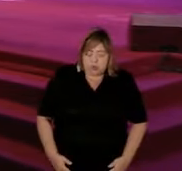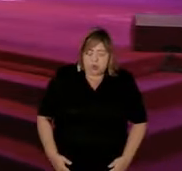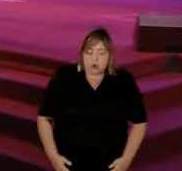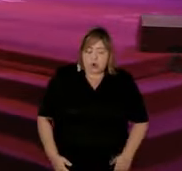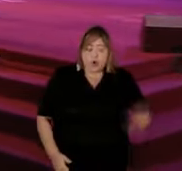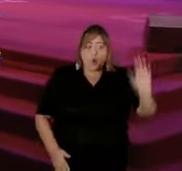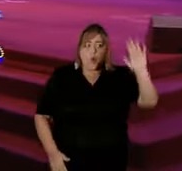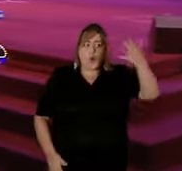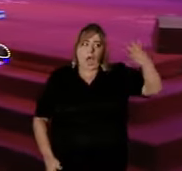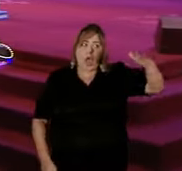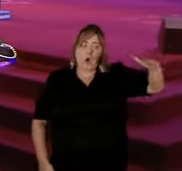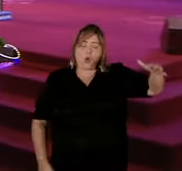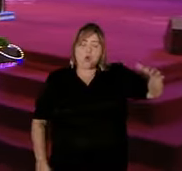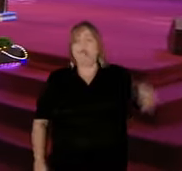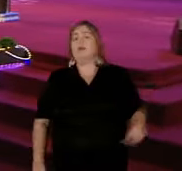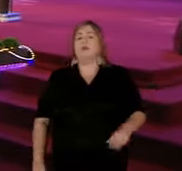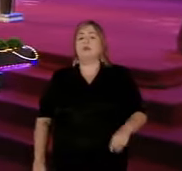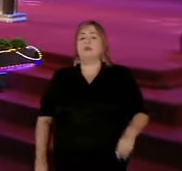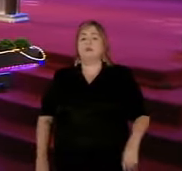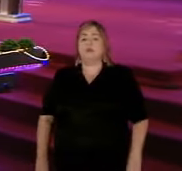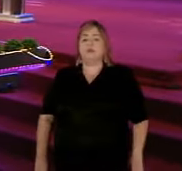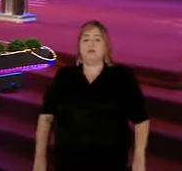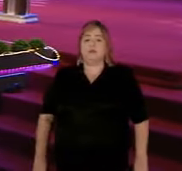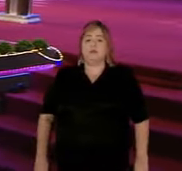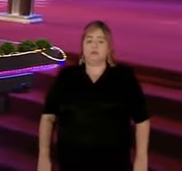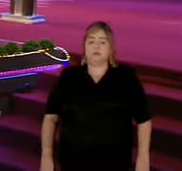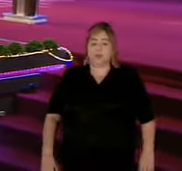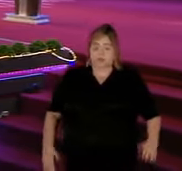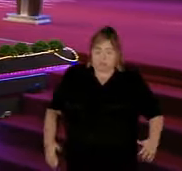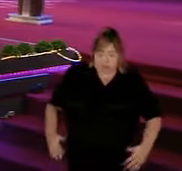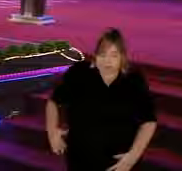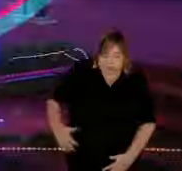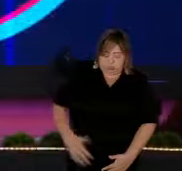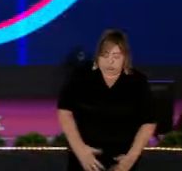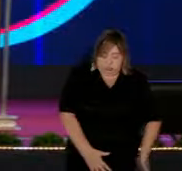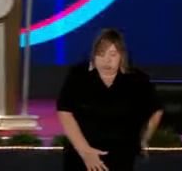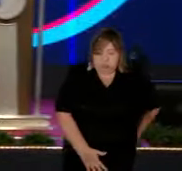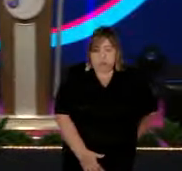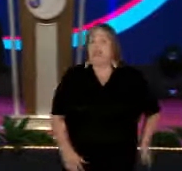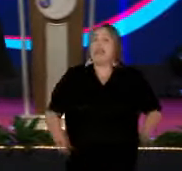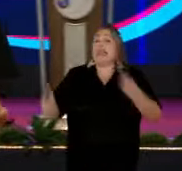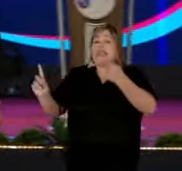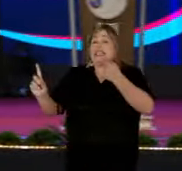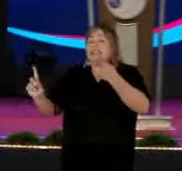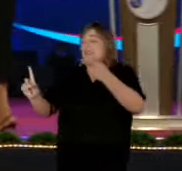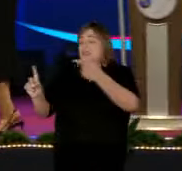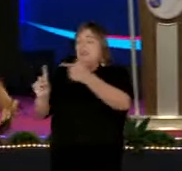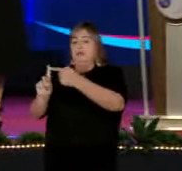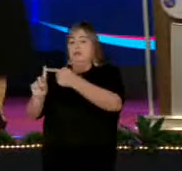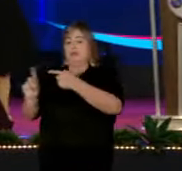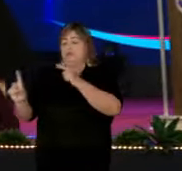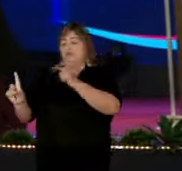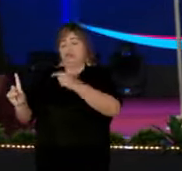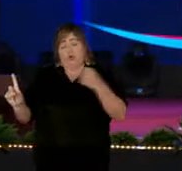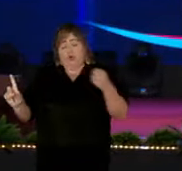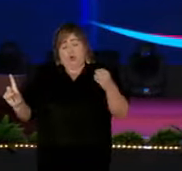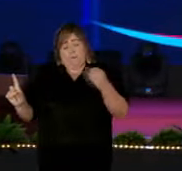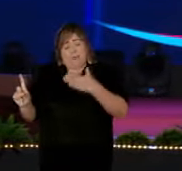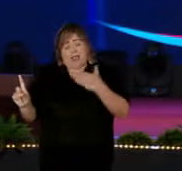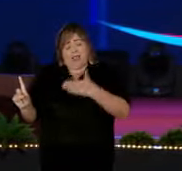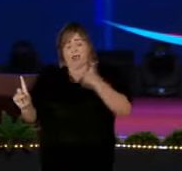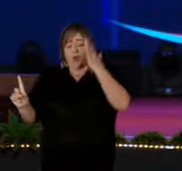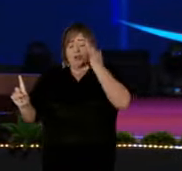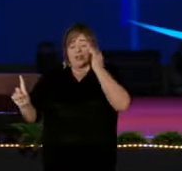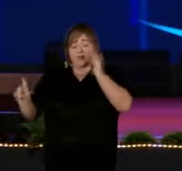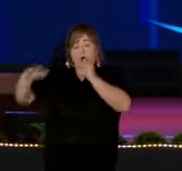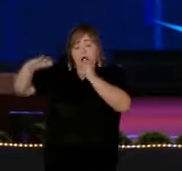es la justificación de los hombres. Y le dice, tuve miedo y me escondí. ¿Qué